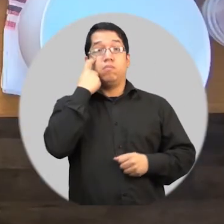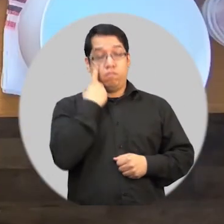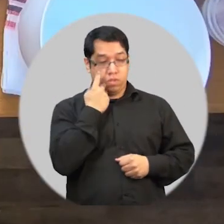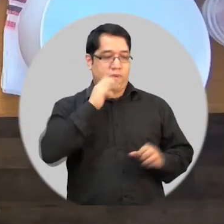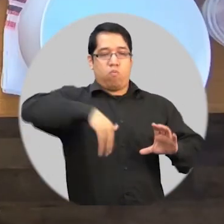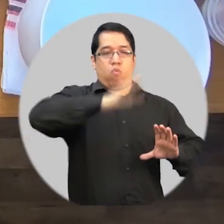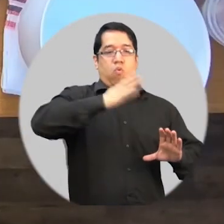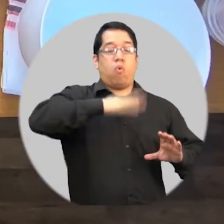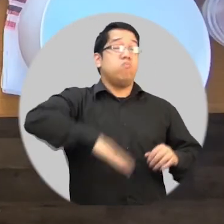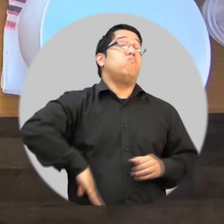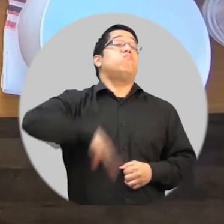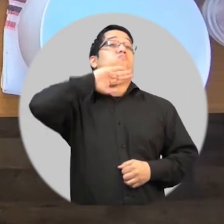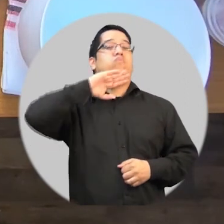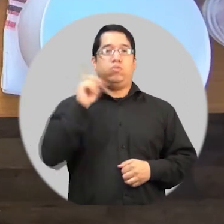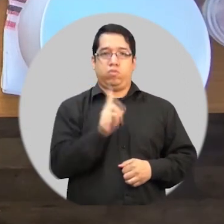más.